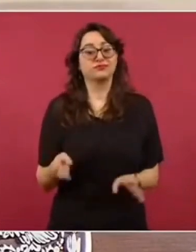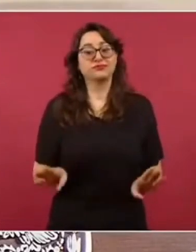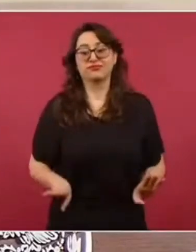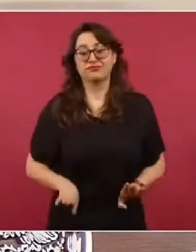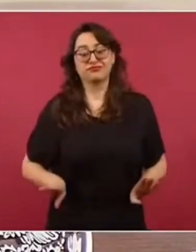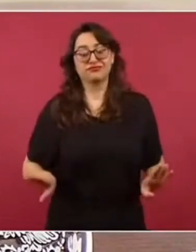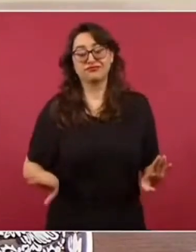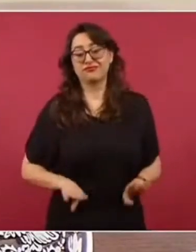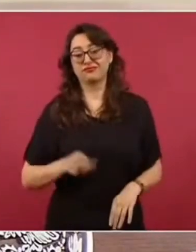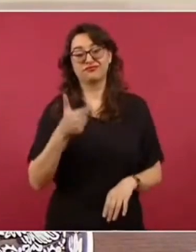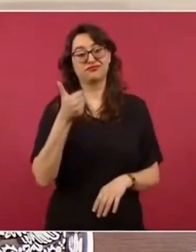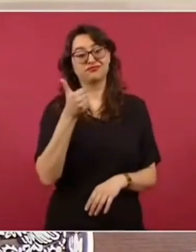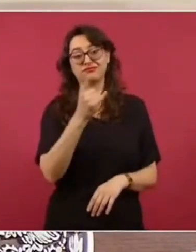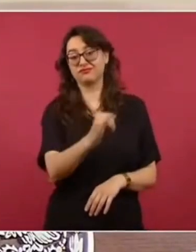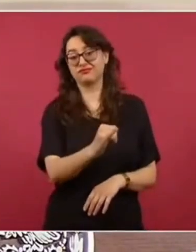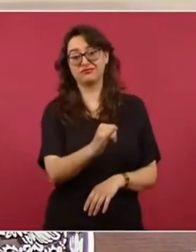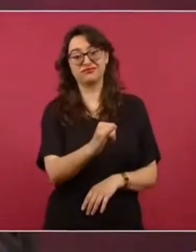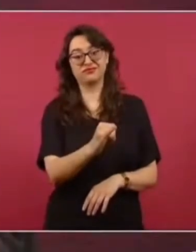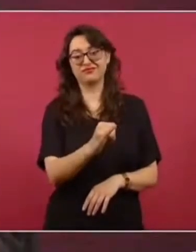Son